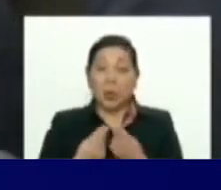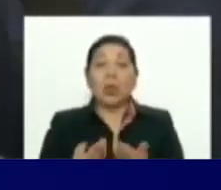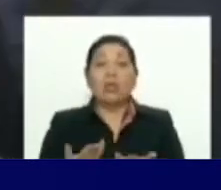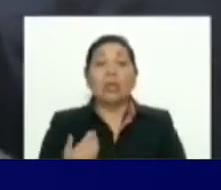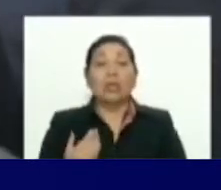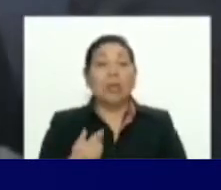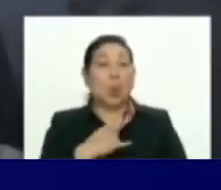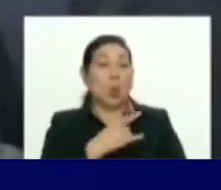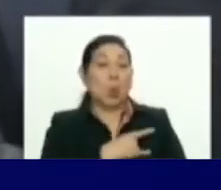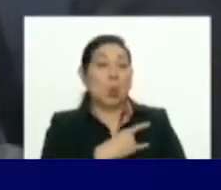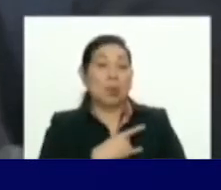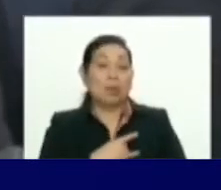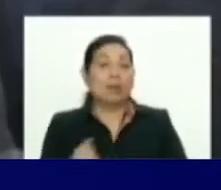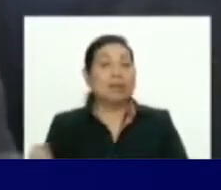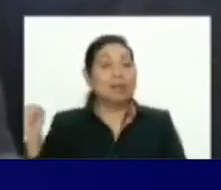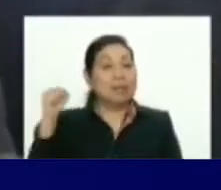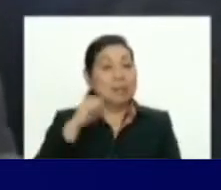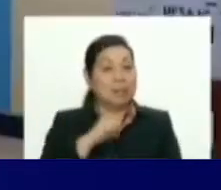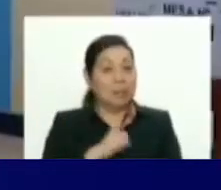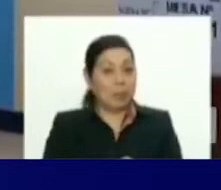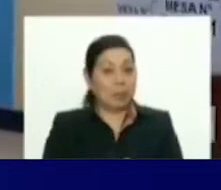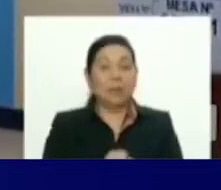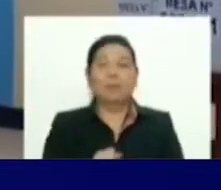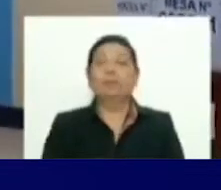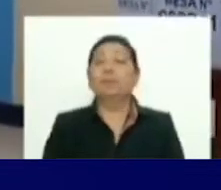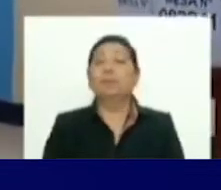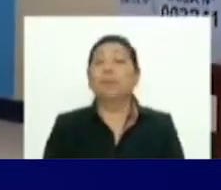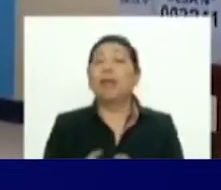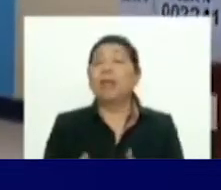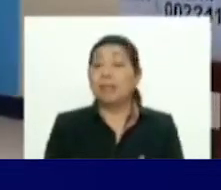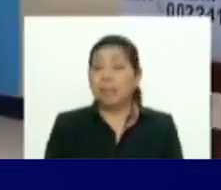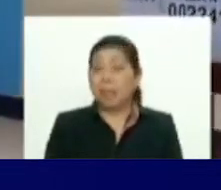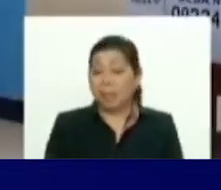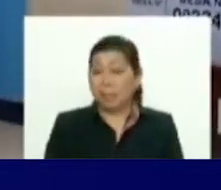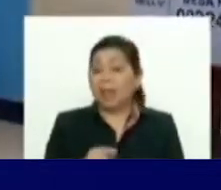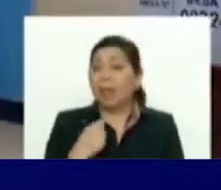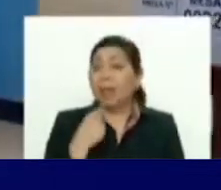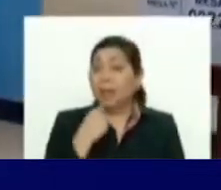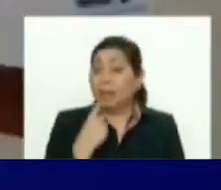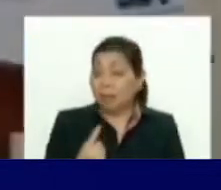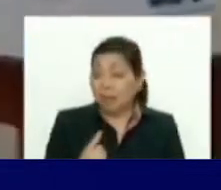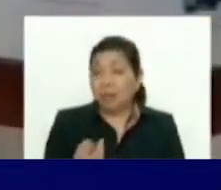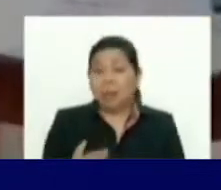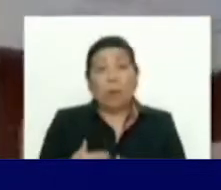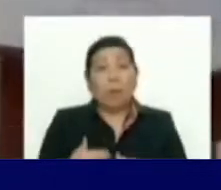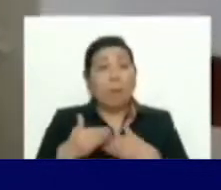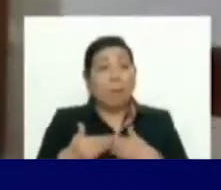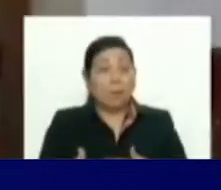realizará mediante 4 bloques, como también se refirió a la organización de los próximos comicios.